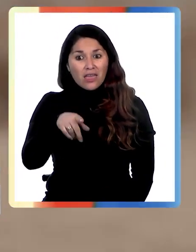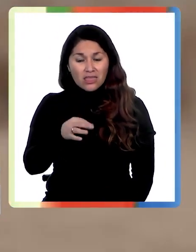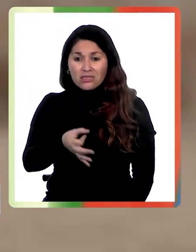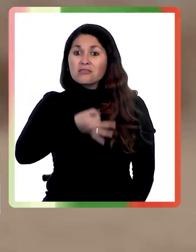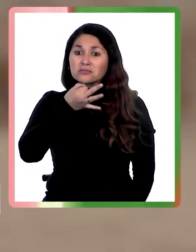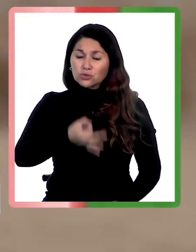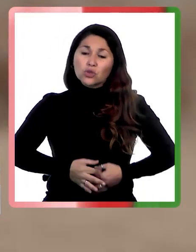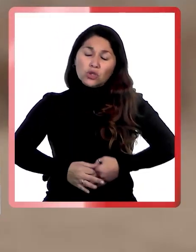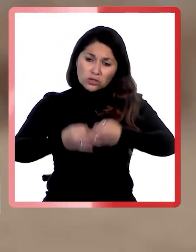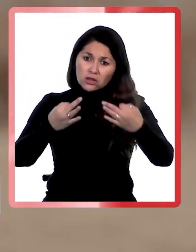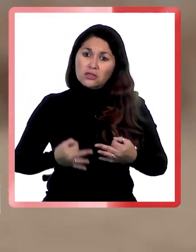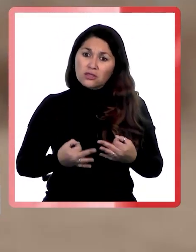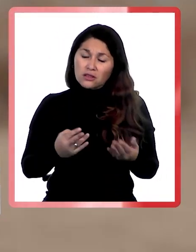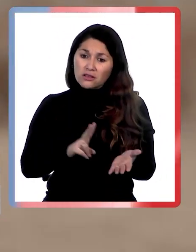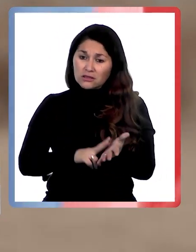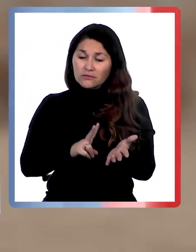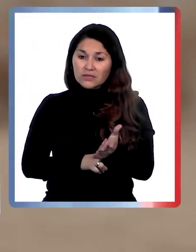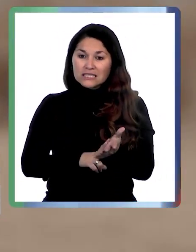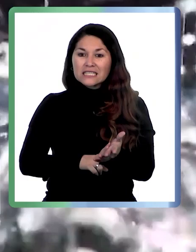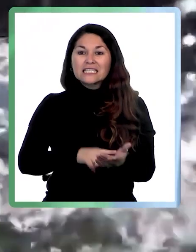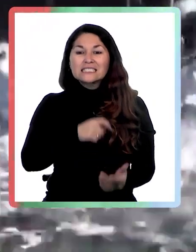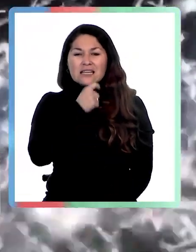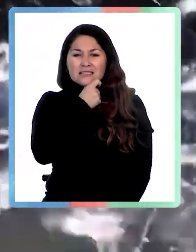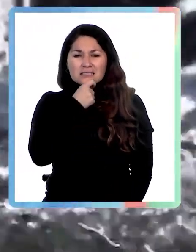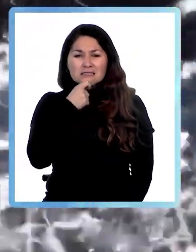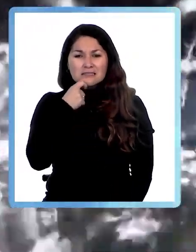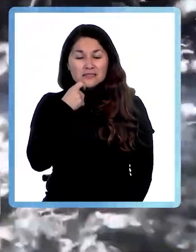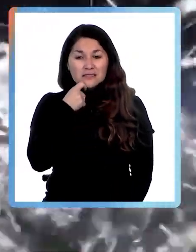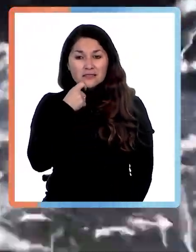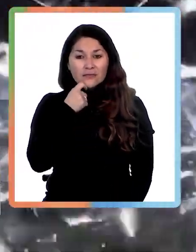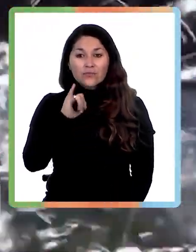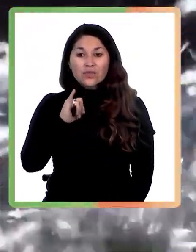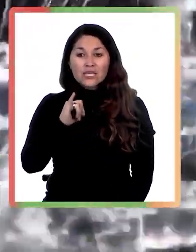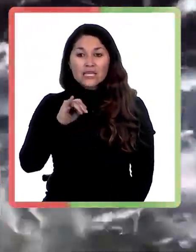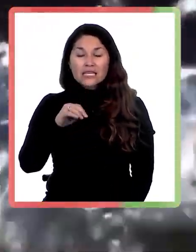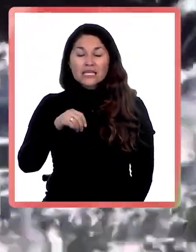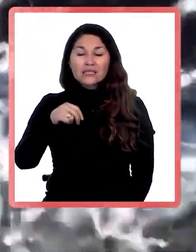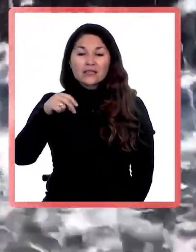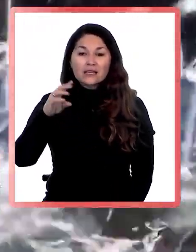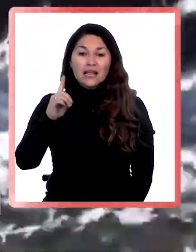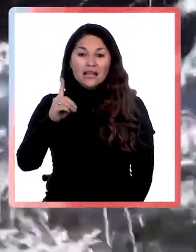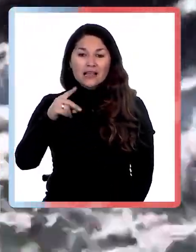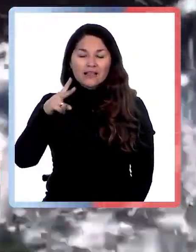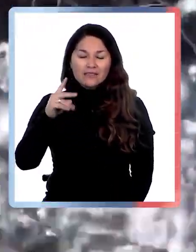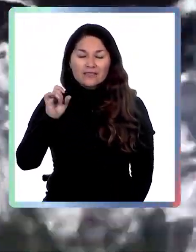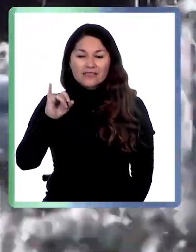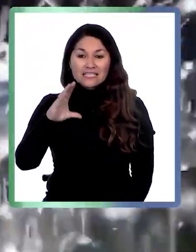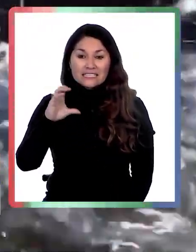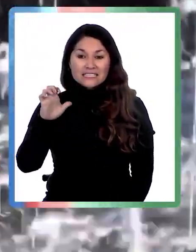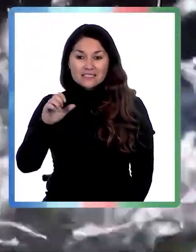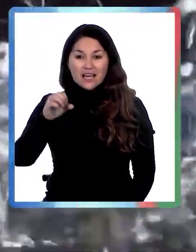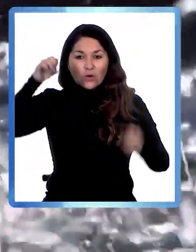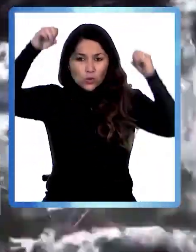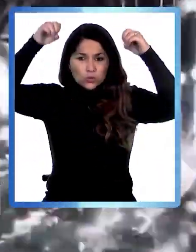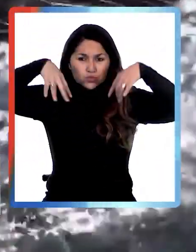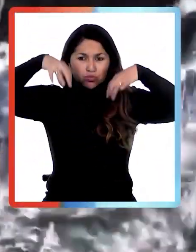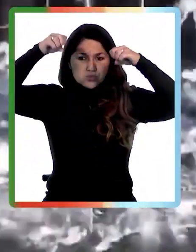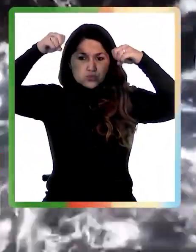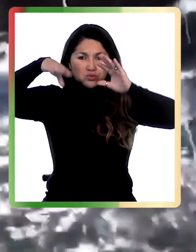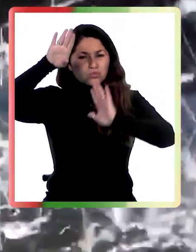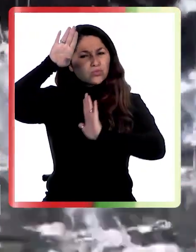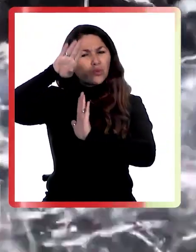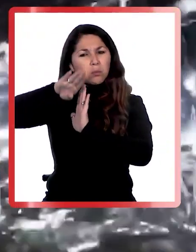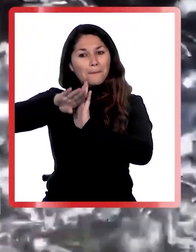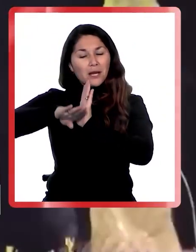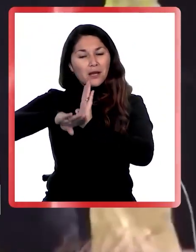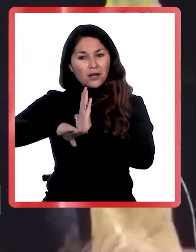aguas se constató que el indicador de sequía ipe índice estandarizado de precipitaciones era inferior al